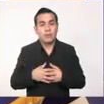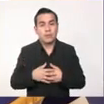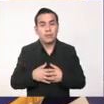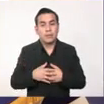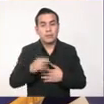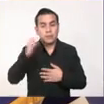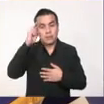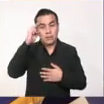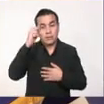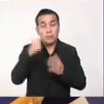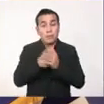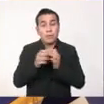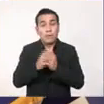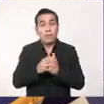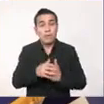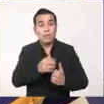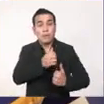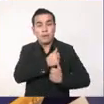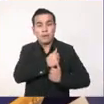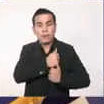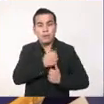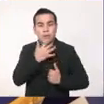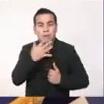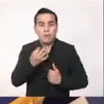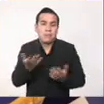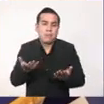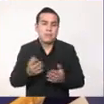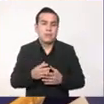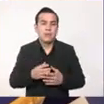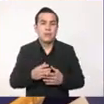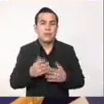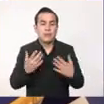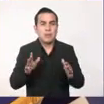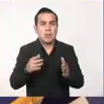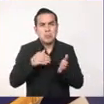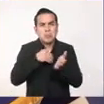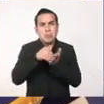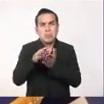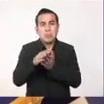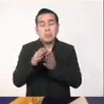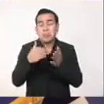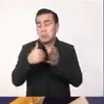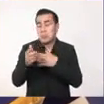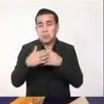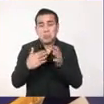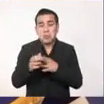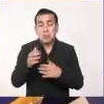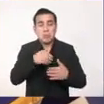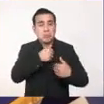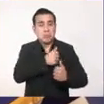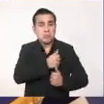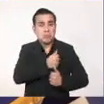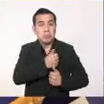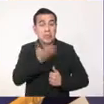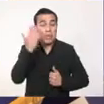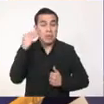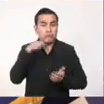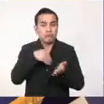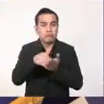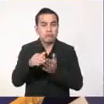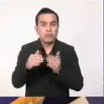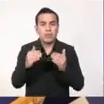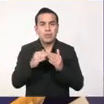decían que era militar. Era militar, pero estaba de baja, pero lo quitaron, independientemente si era bueno o no, lo quitaron.